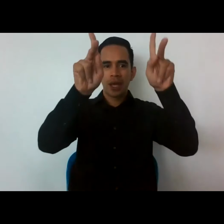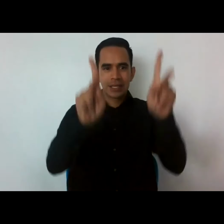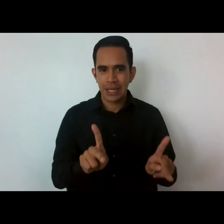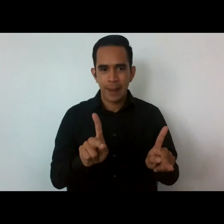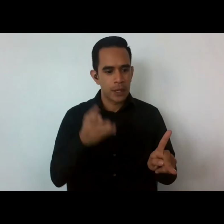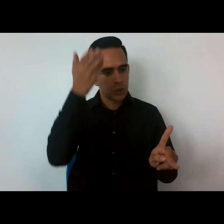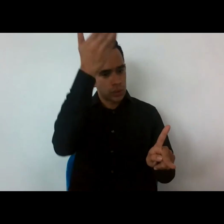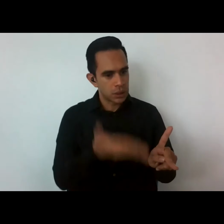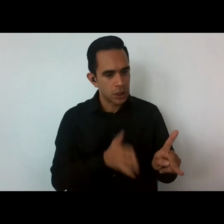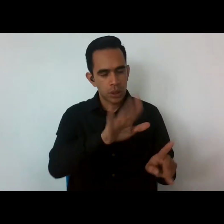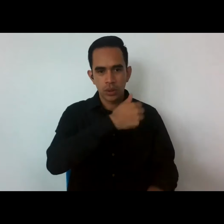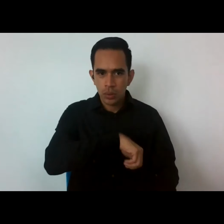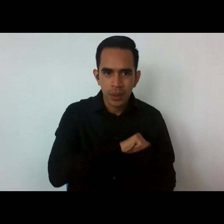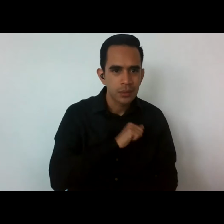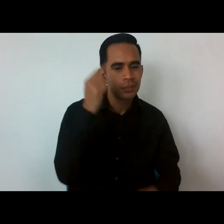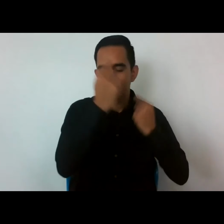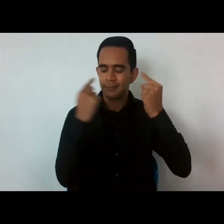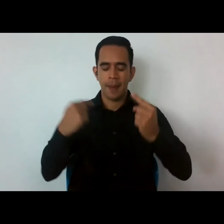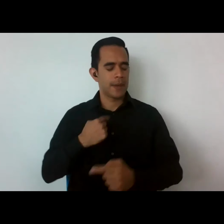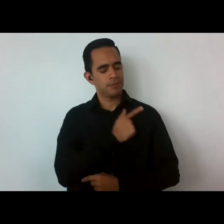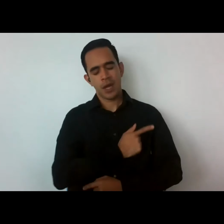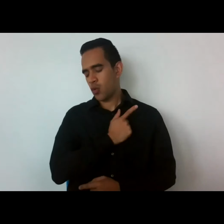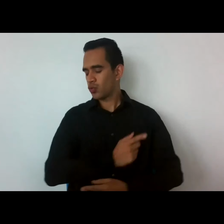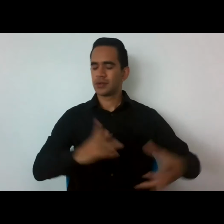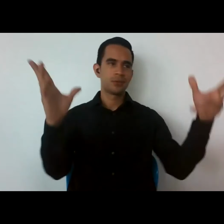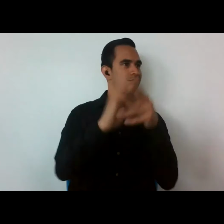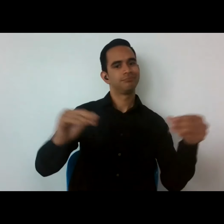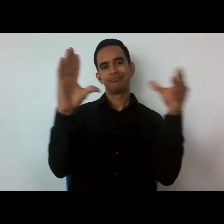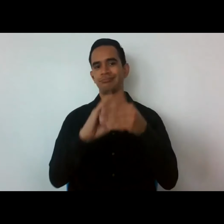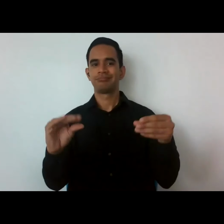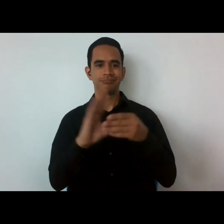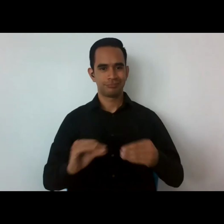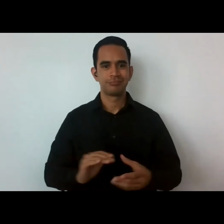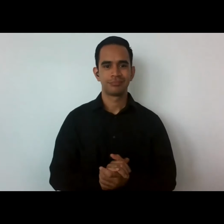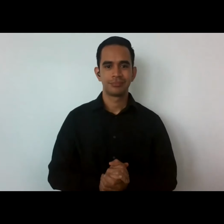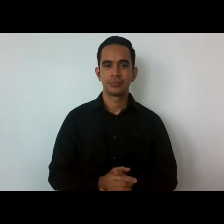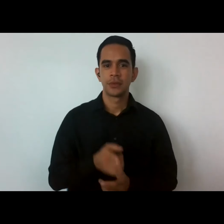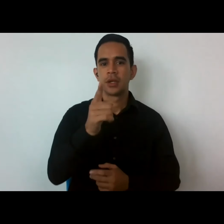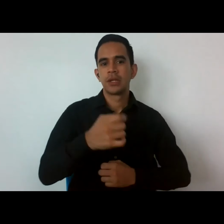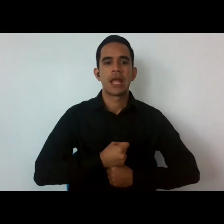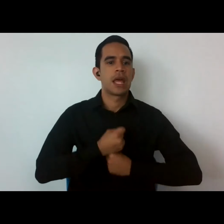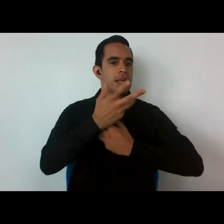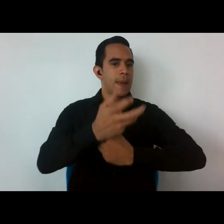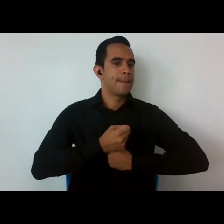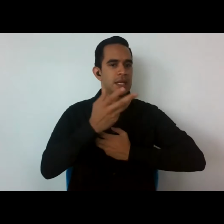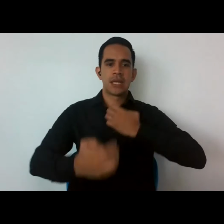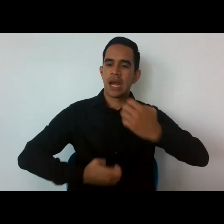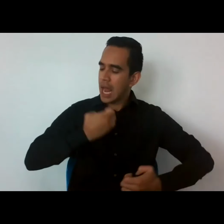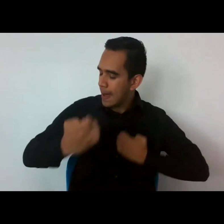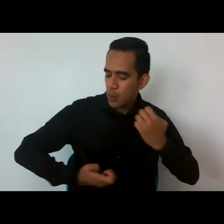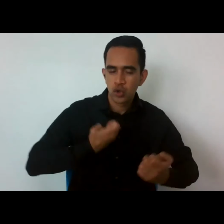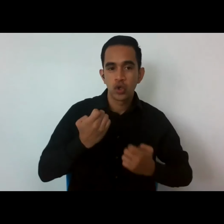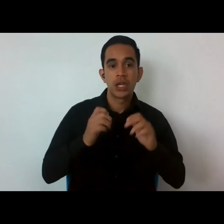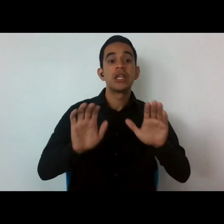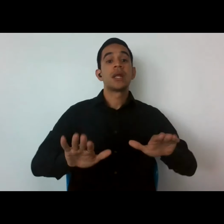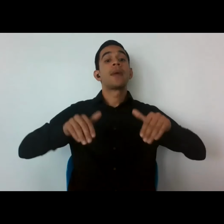encanta. Osiris, gracias, súper lleno, me llevo que tienes que expresar tus emociones y cómo expresarla, me encanta.